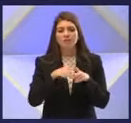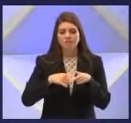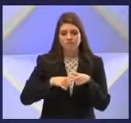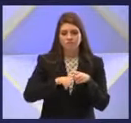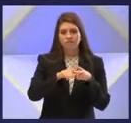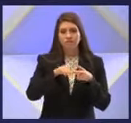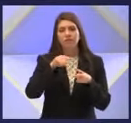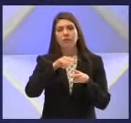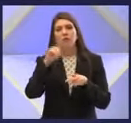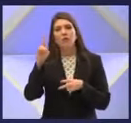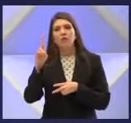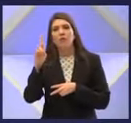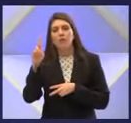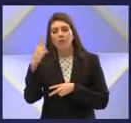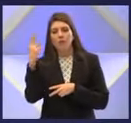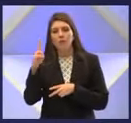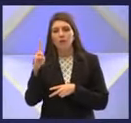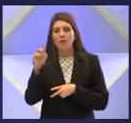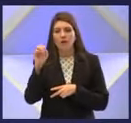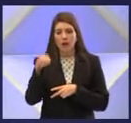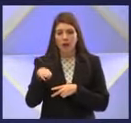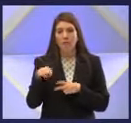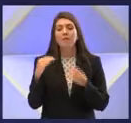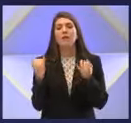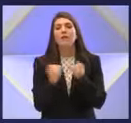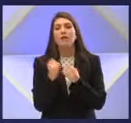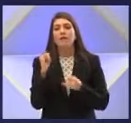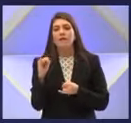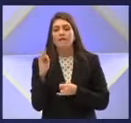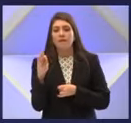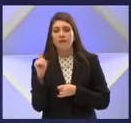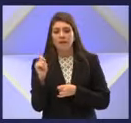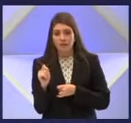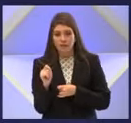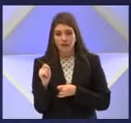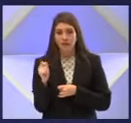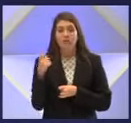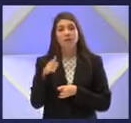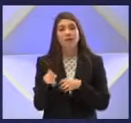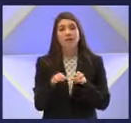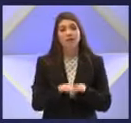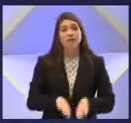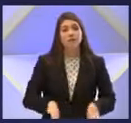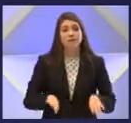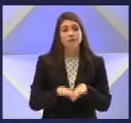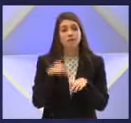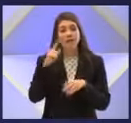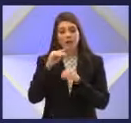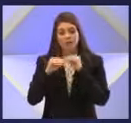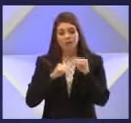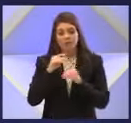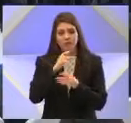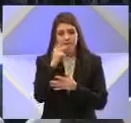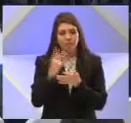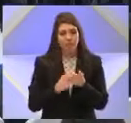pero un salto gigantesco para el programa espacial mexicano verdad muchas gracias